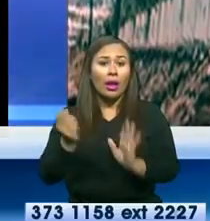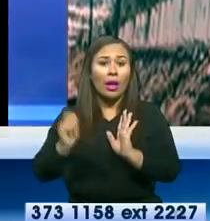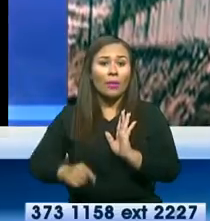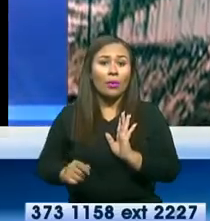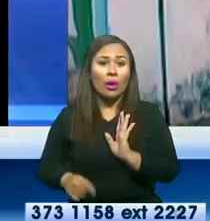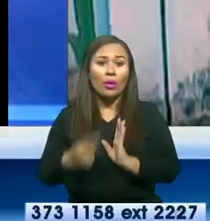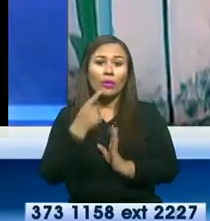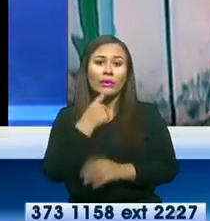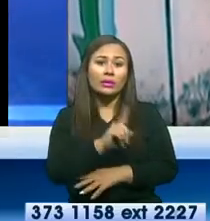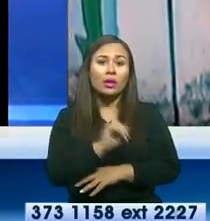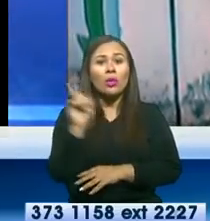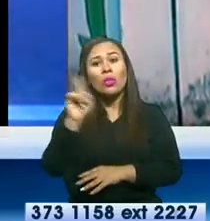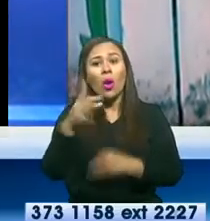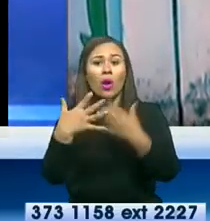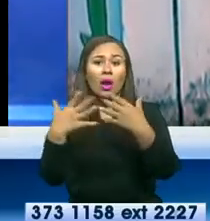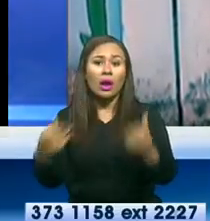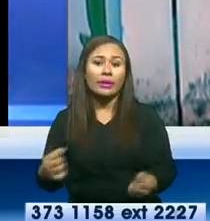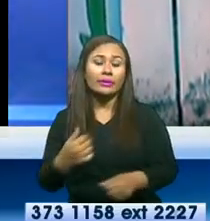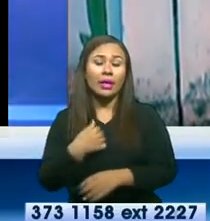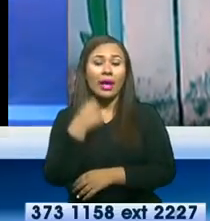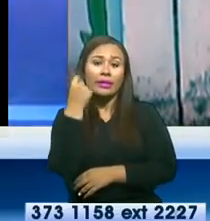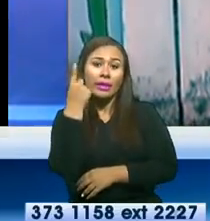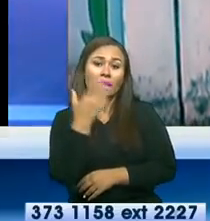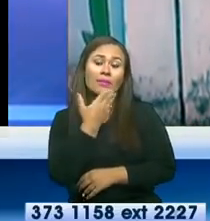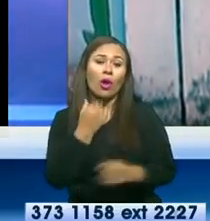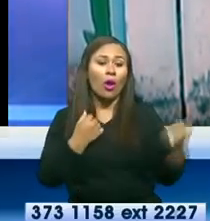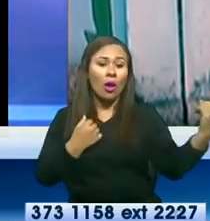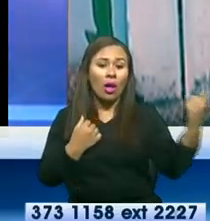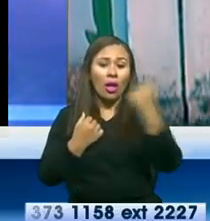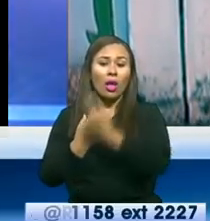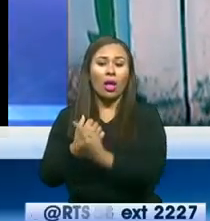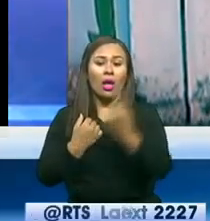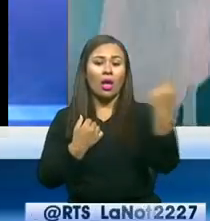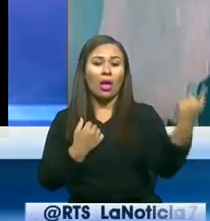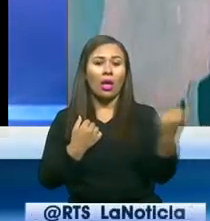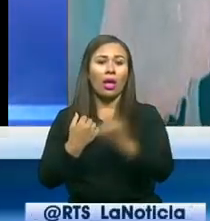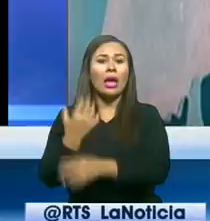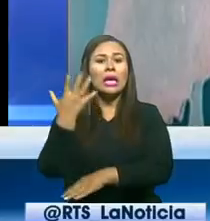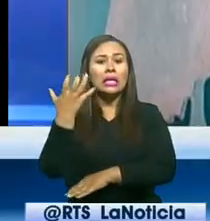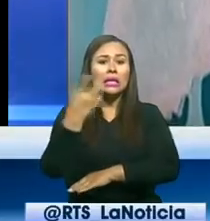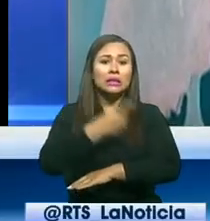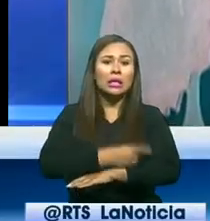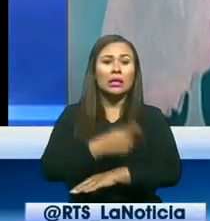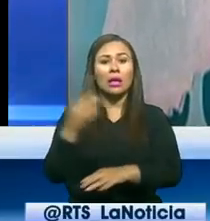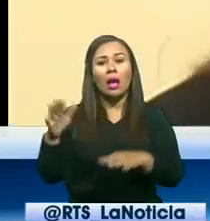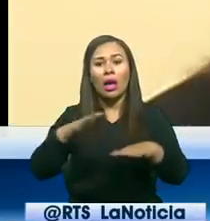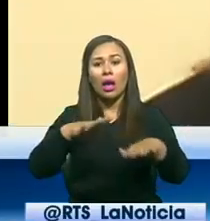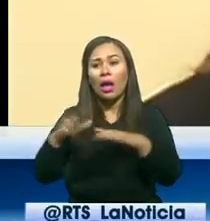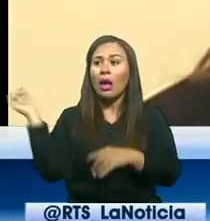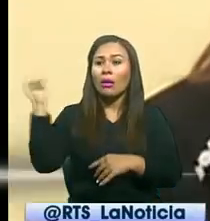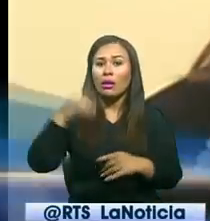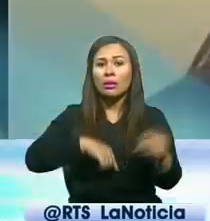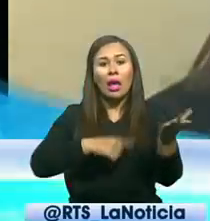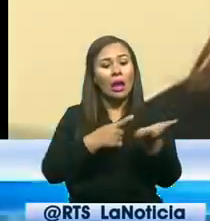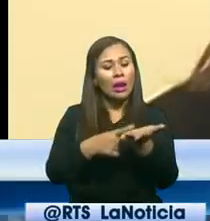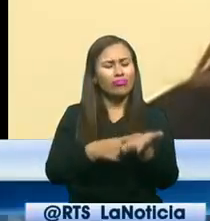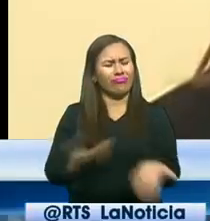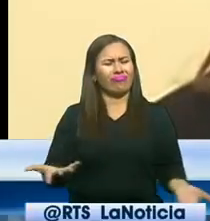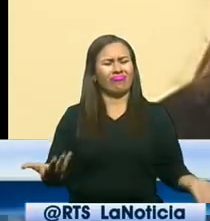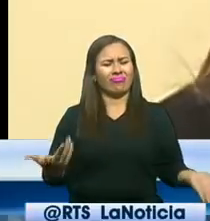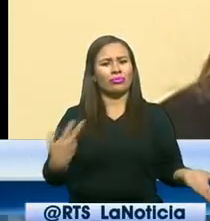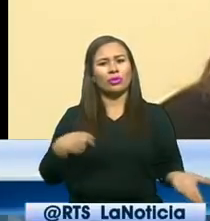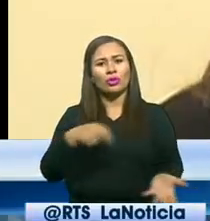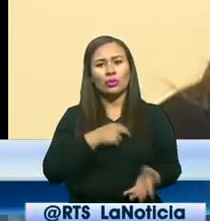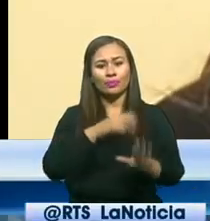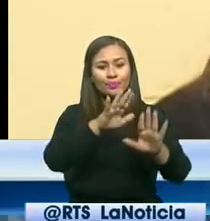finalidad, entiendo yo, de facilitarle su tratamiento. Y estamos coordinando con fiscalía para poder entregar toda la